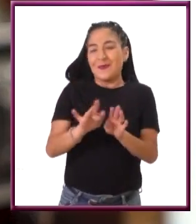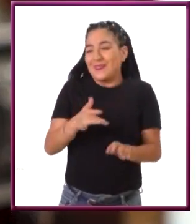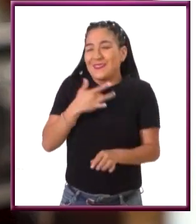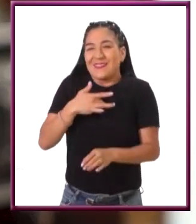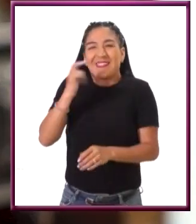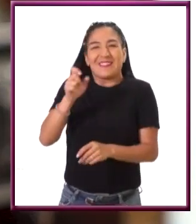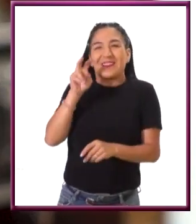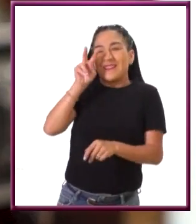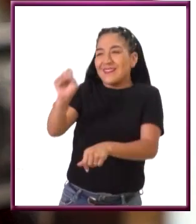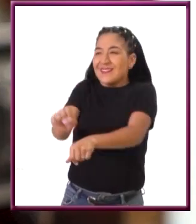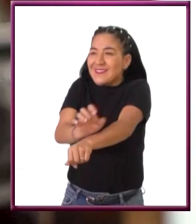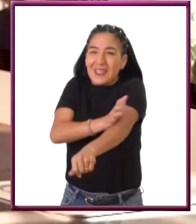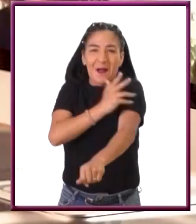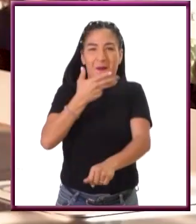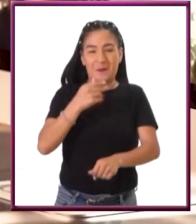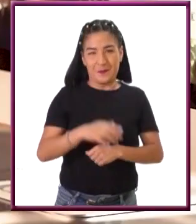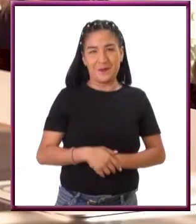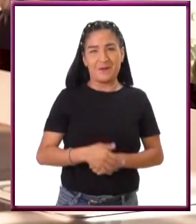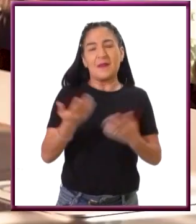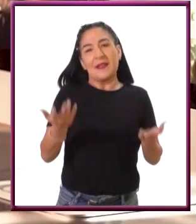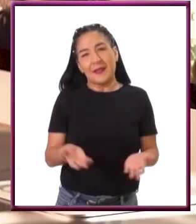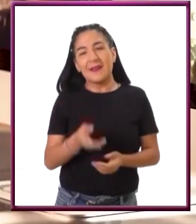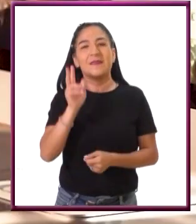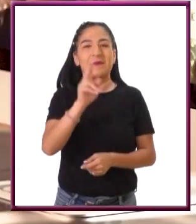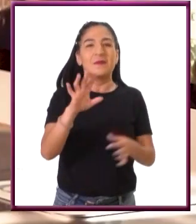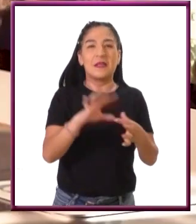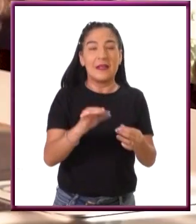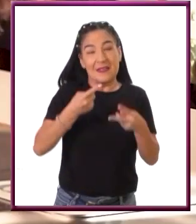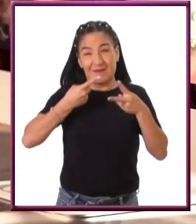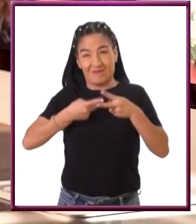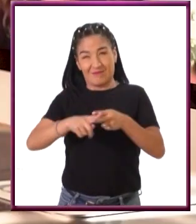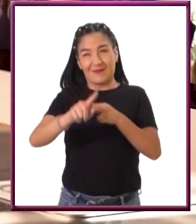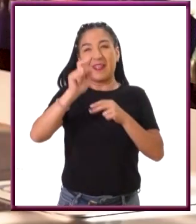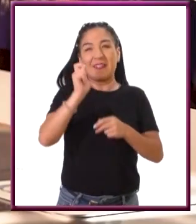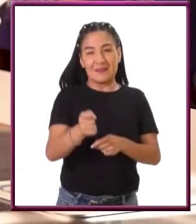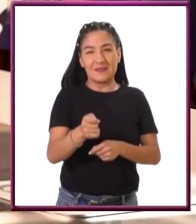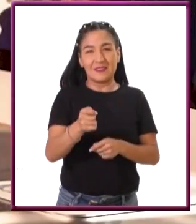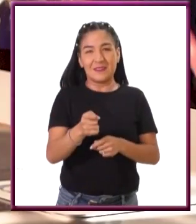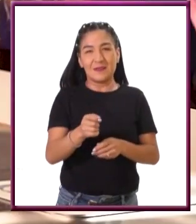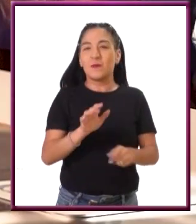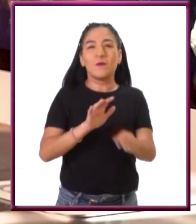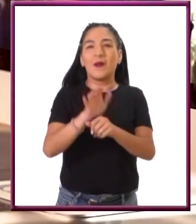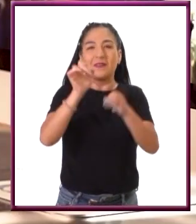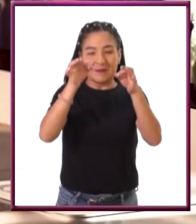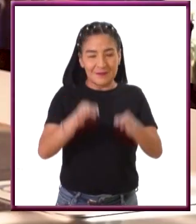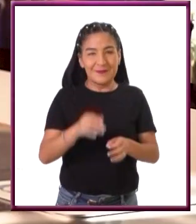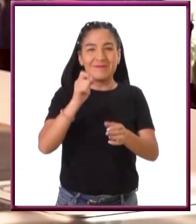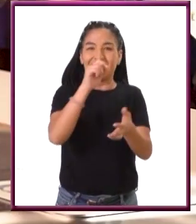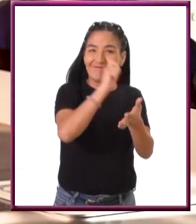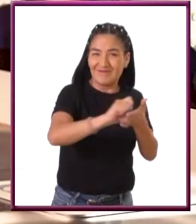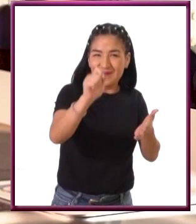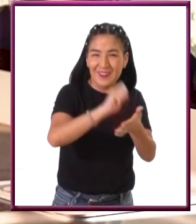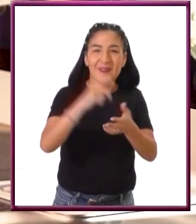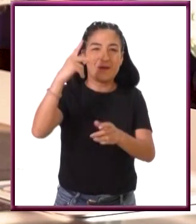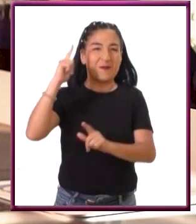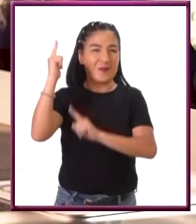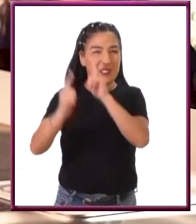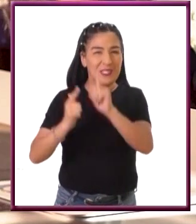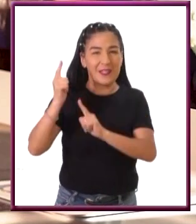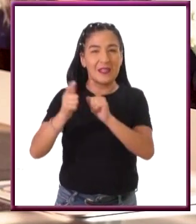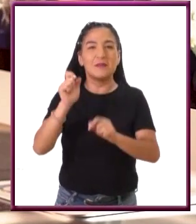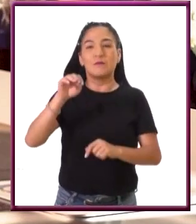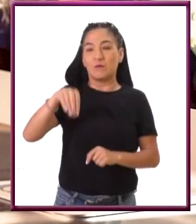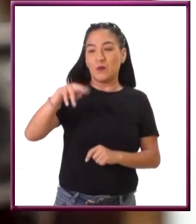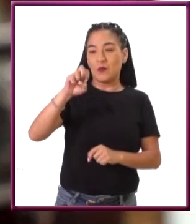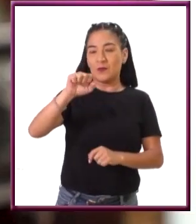que inspiran a los hombres? Pues mira, realmente está desde el inicio del origen de la literatura griega. Invocar